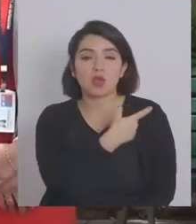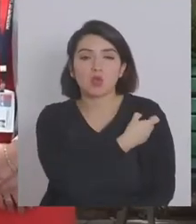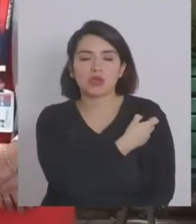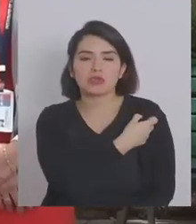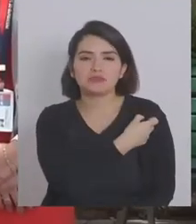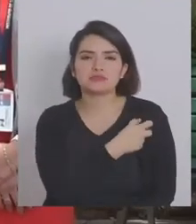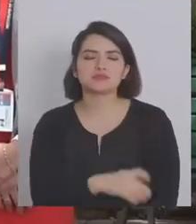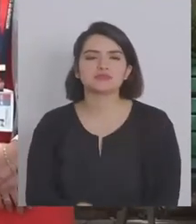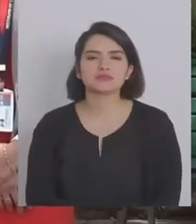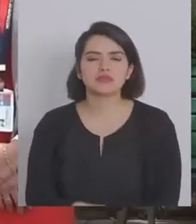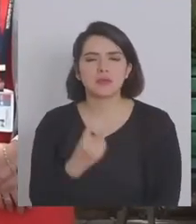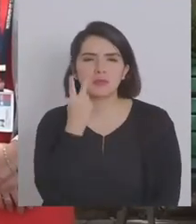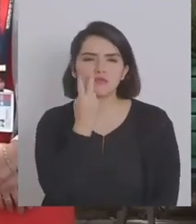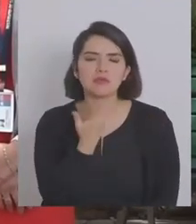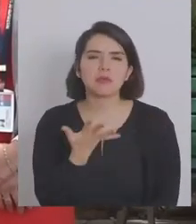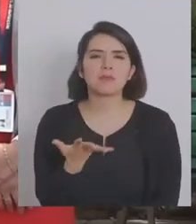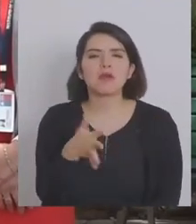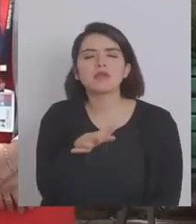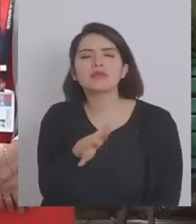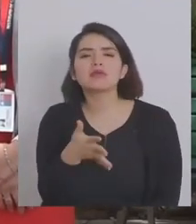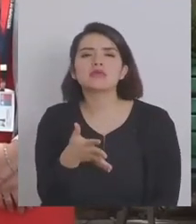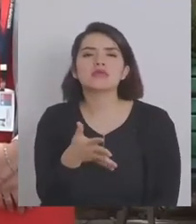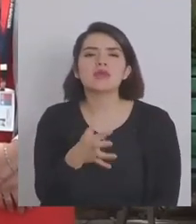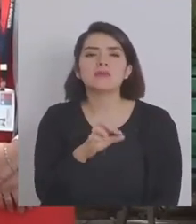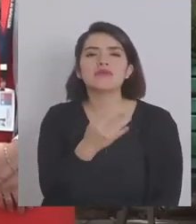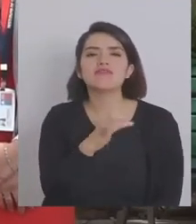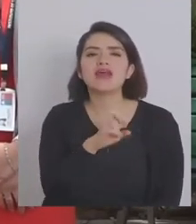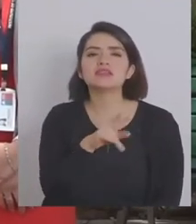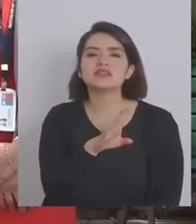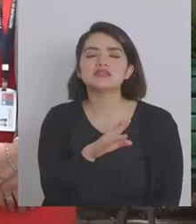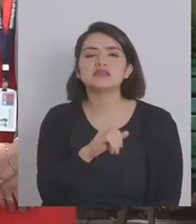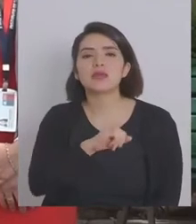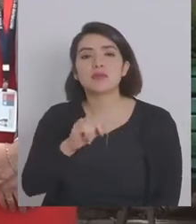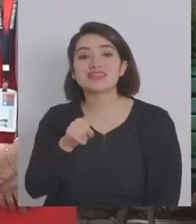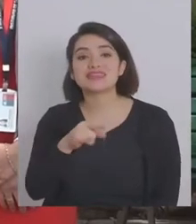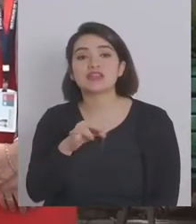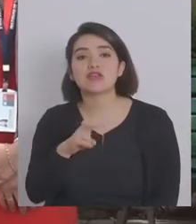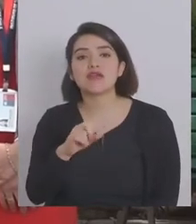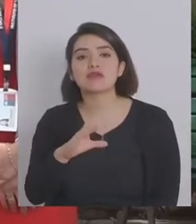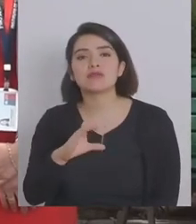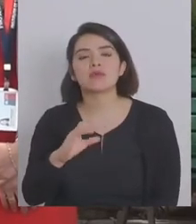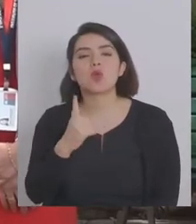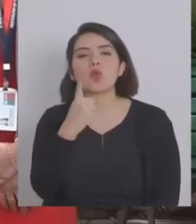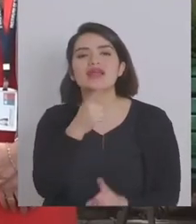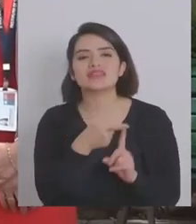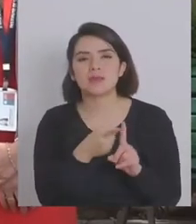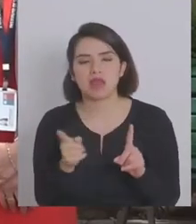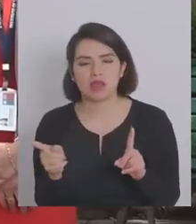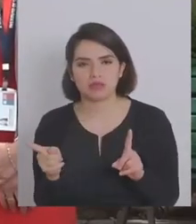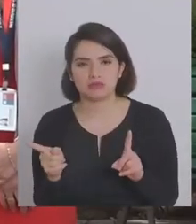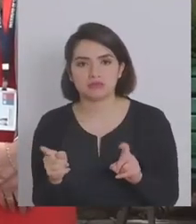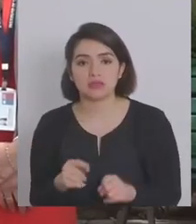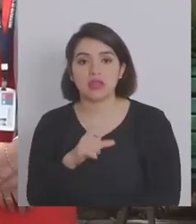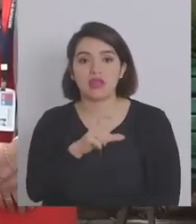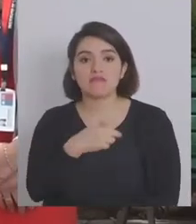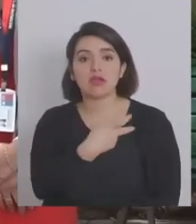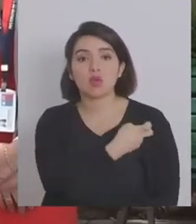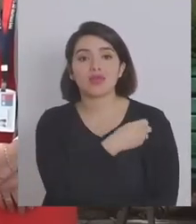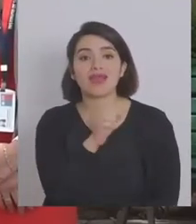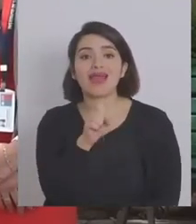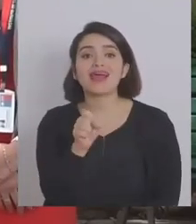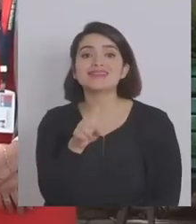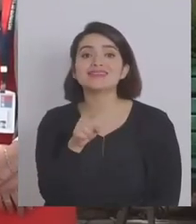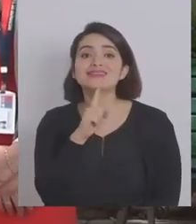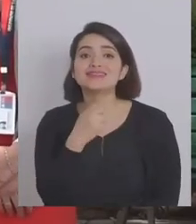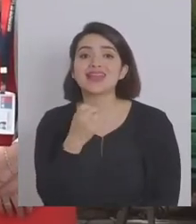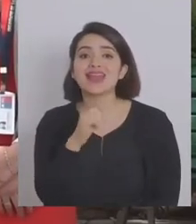dentro de lo que hemos visto en Pfizer, lo que vamos a ver próximamente en Sinovac, una semana. Claramente la vacuna de AstraZeneca no tenemos fecha